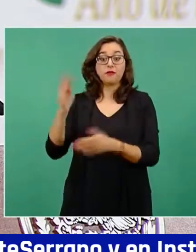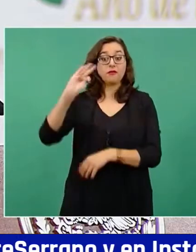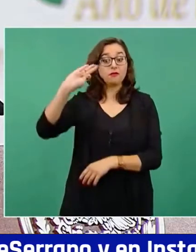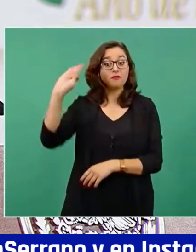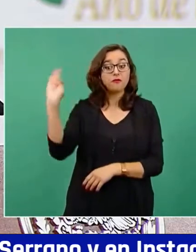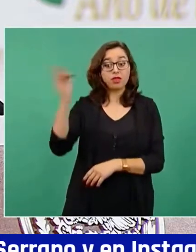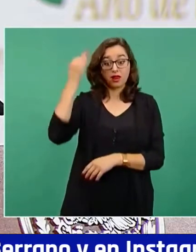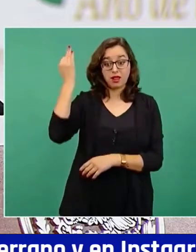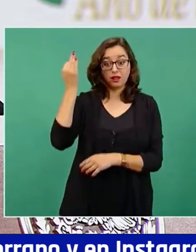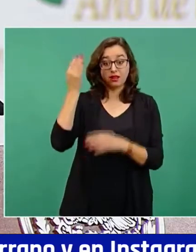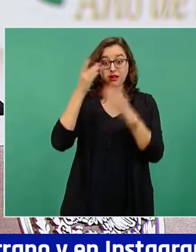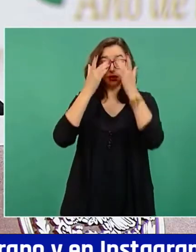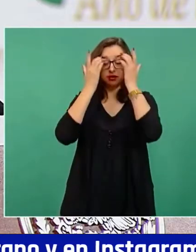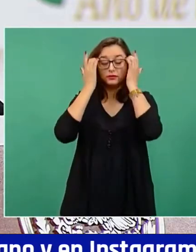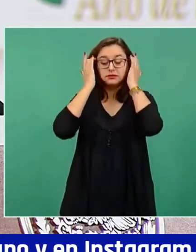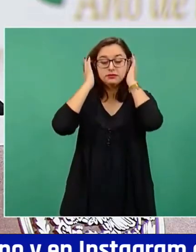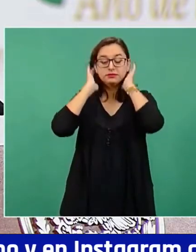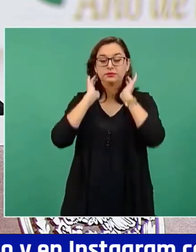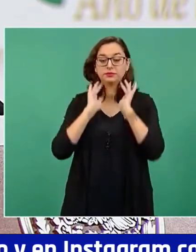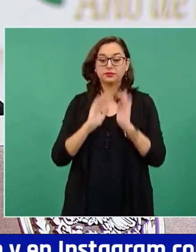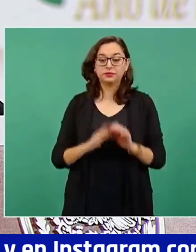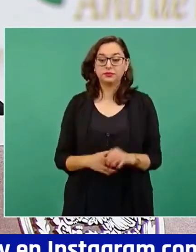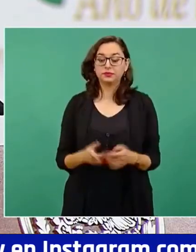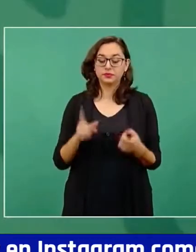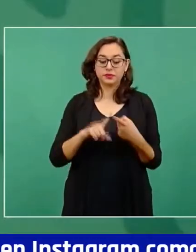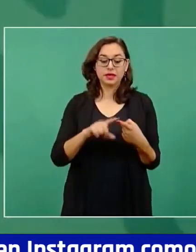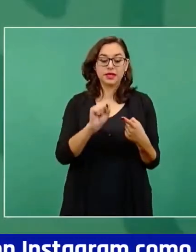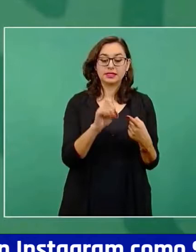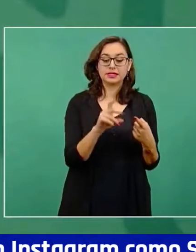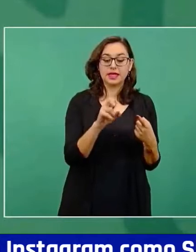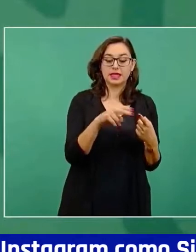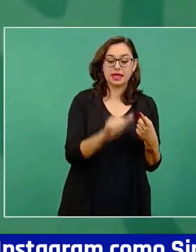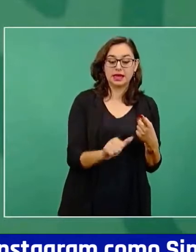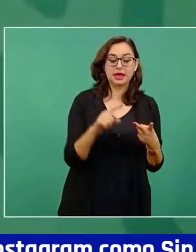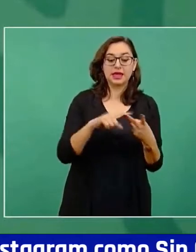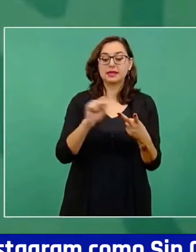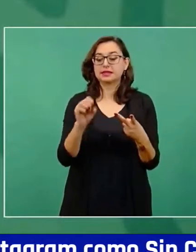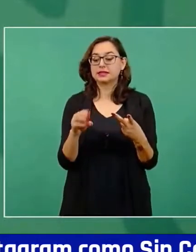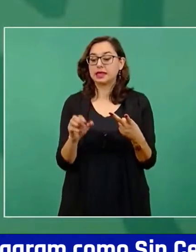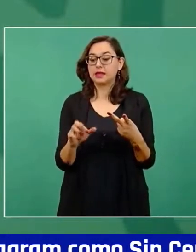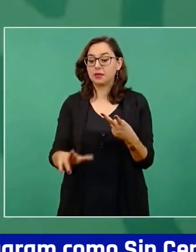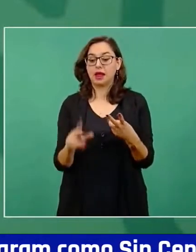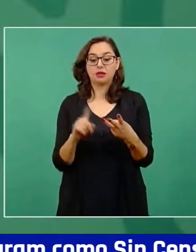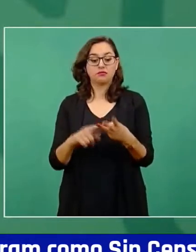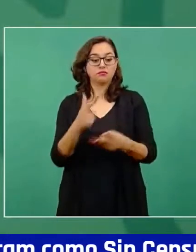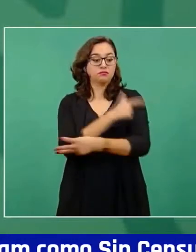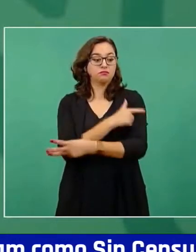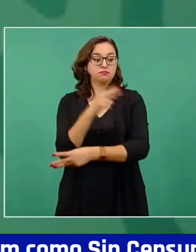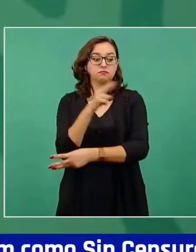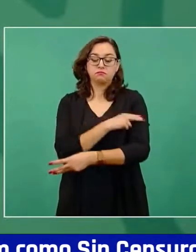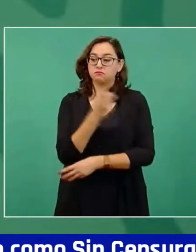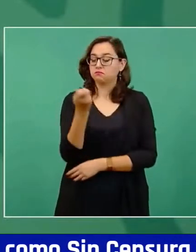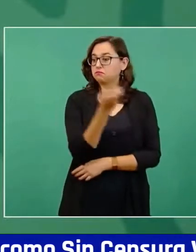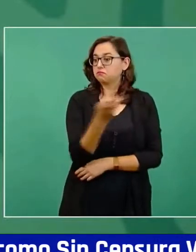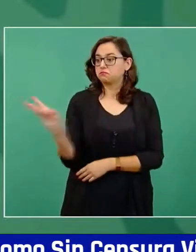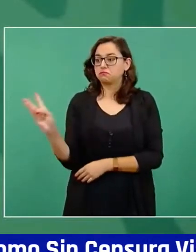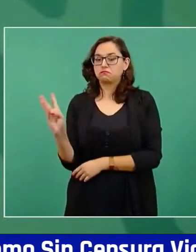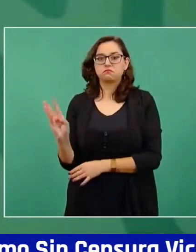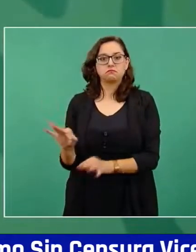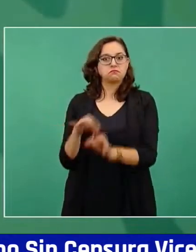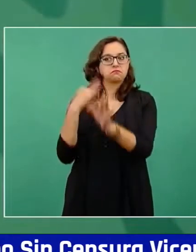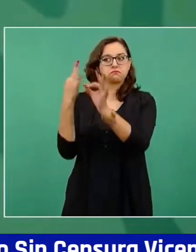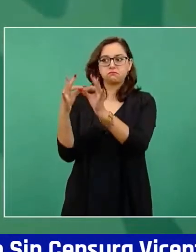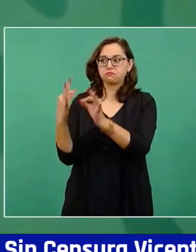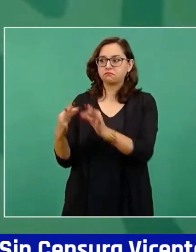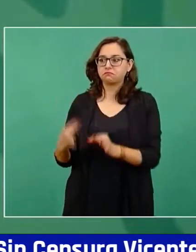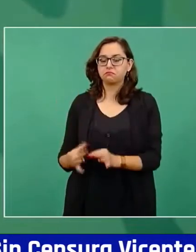tanto en la Secretaría de Marina como en la Secretaría de la Defensa, como en la Guardia Nacional, son muy pocas las